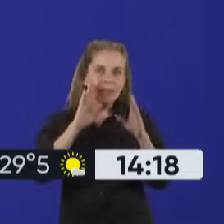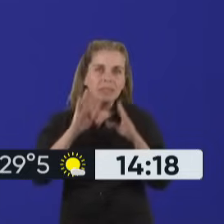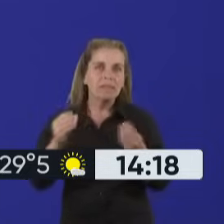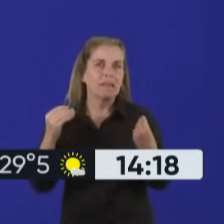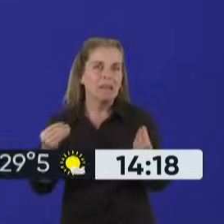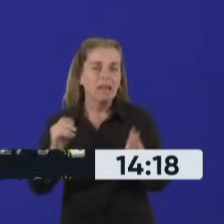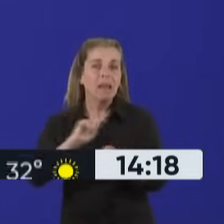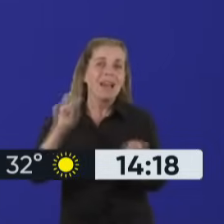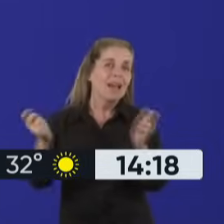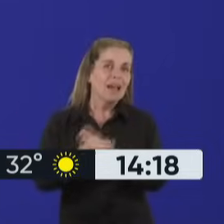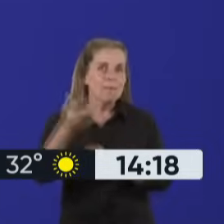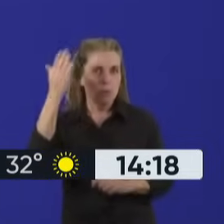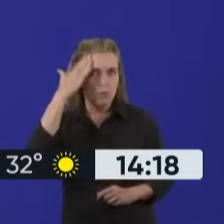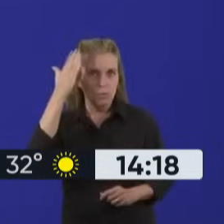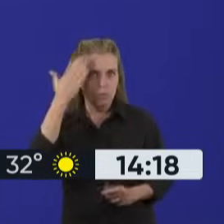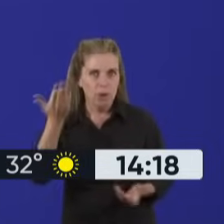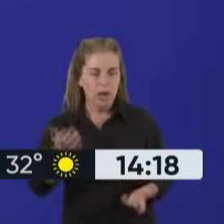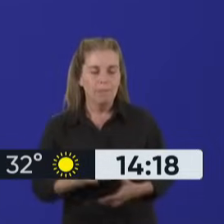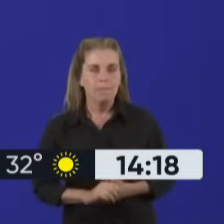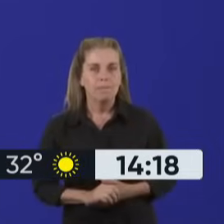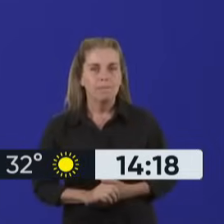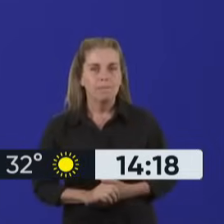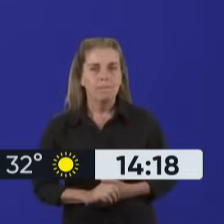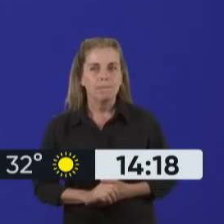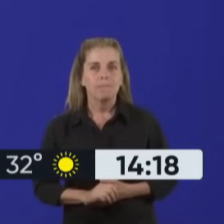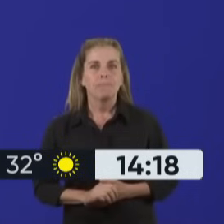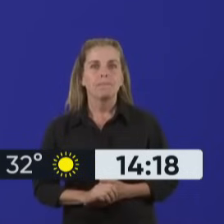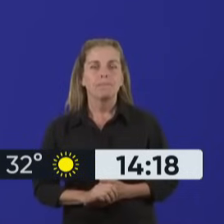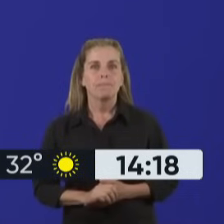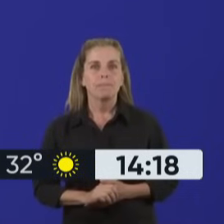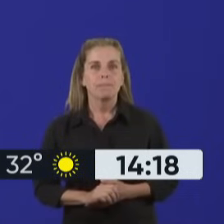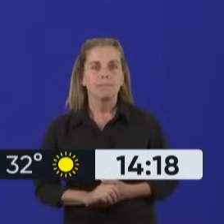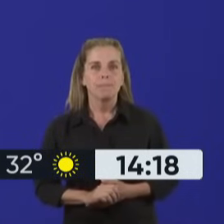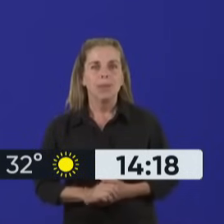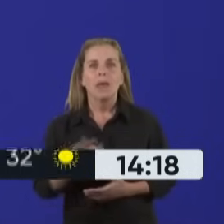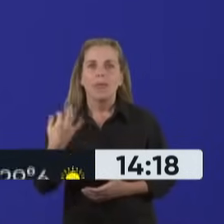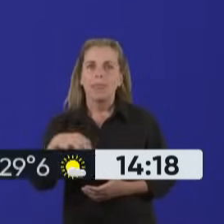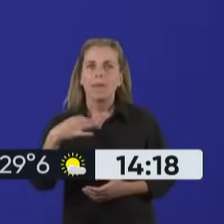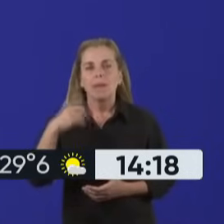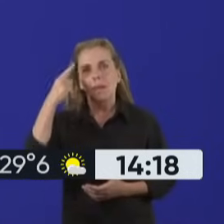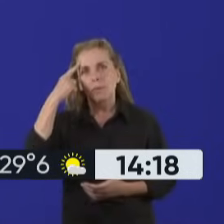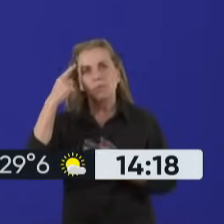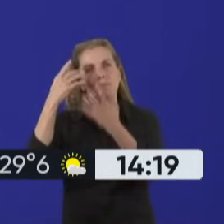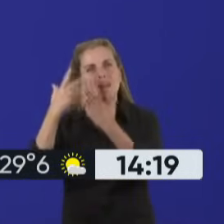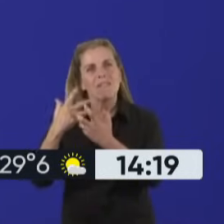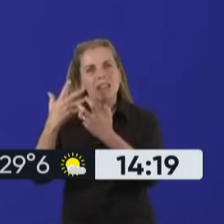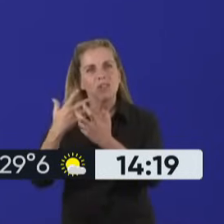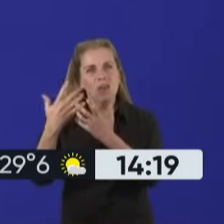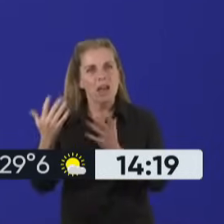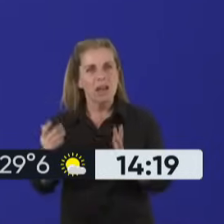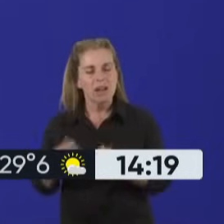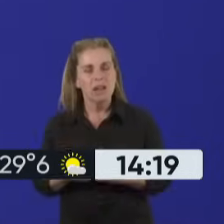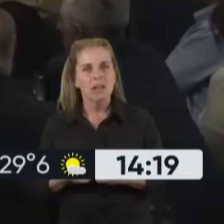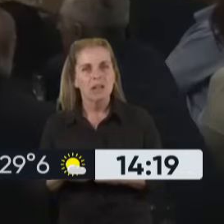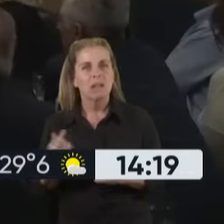cambio cultural. Lo que sí habría que tomar conciencia